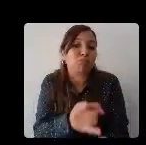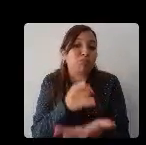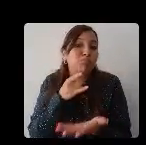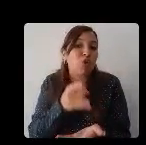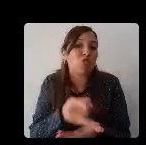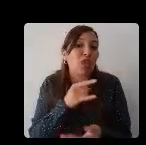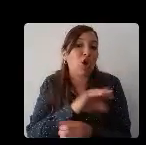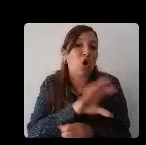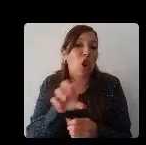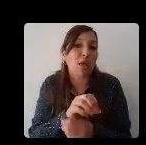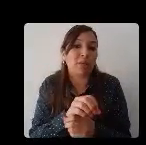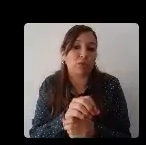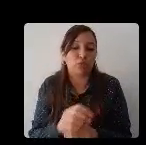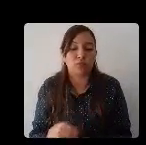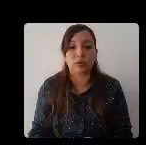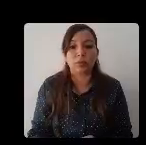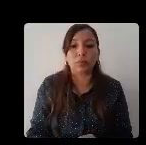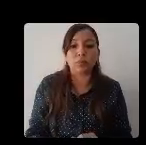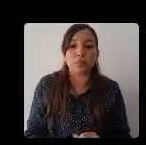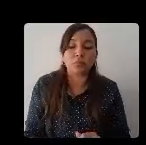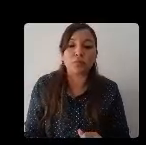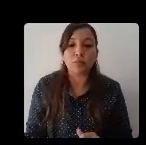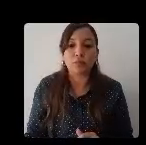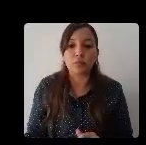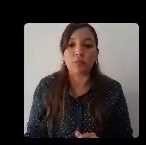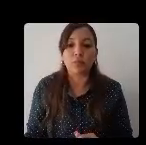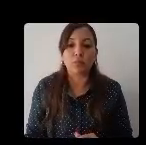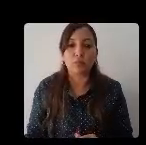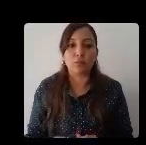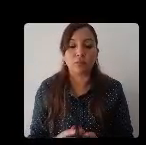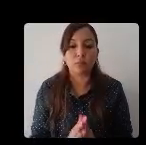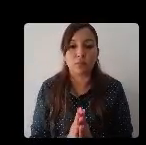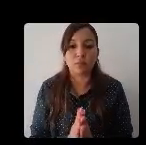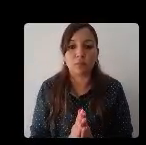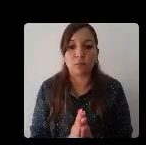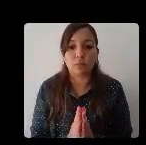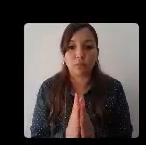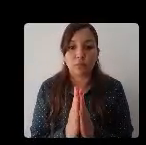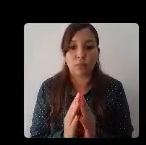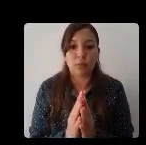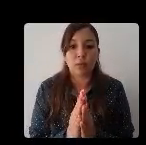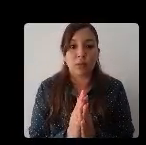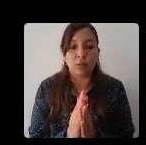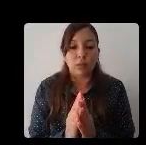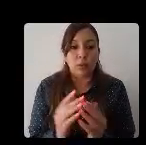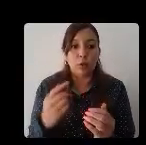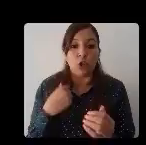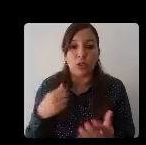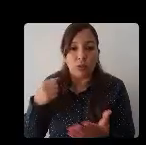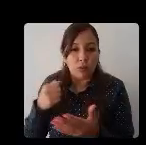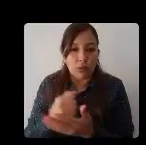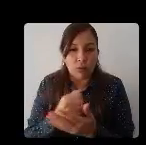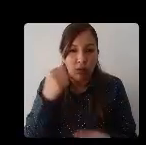de todos. Claro, qué importante lo que mencionas de es un cuidado mutuo, ¿no? O sea, por un lado Sí, me cuido sí, yo para sí.